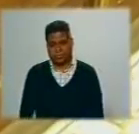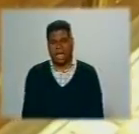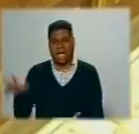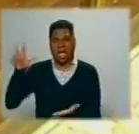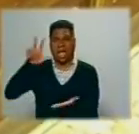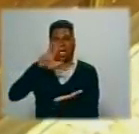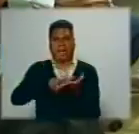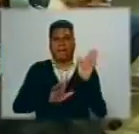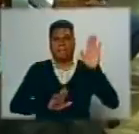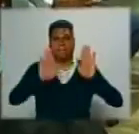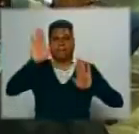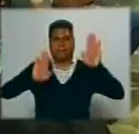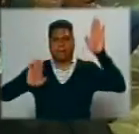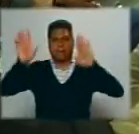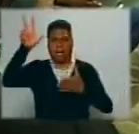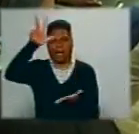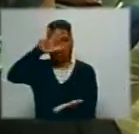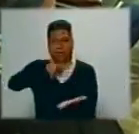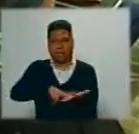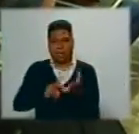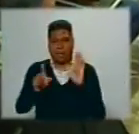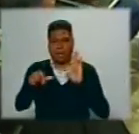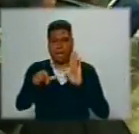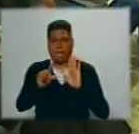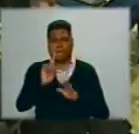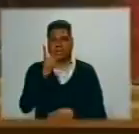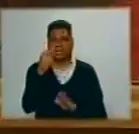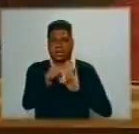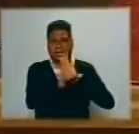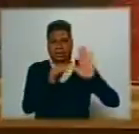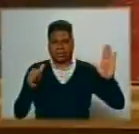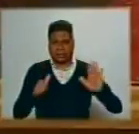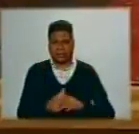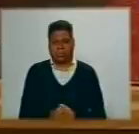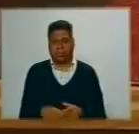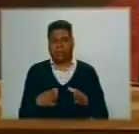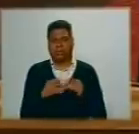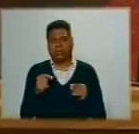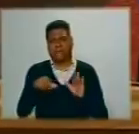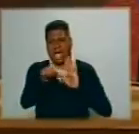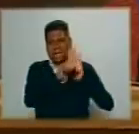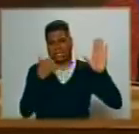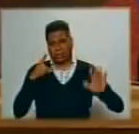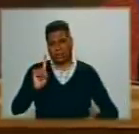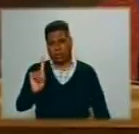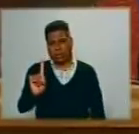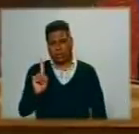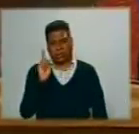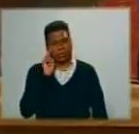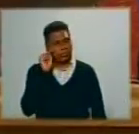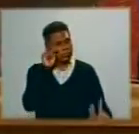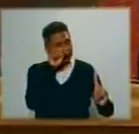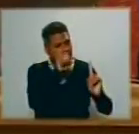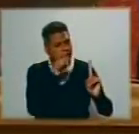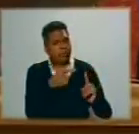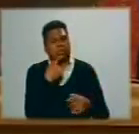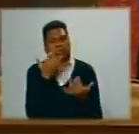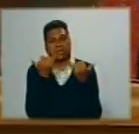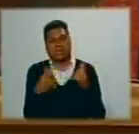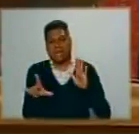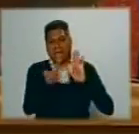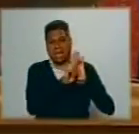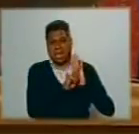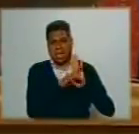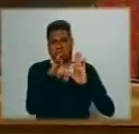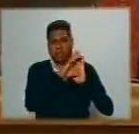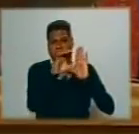aprobado. Primer artículo. Capítulo primero, disposiciones generales. Artículo primero, objeto. La presente ley constitucional